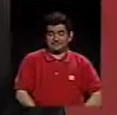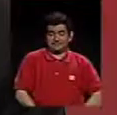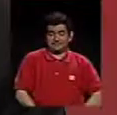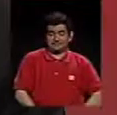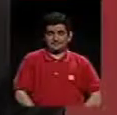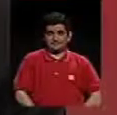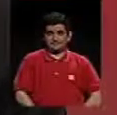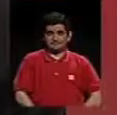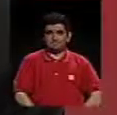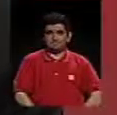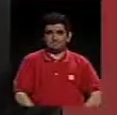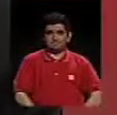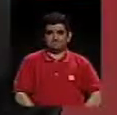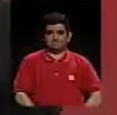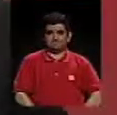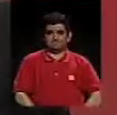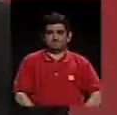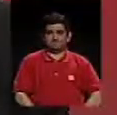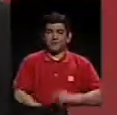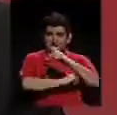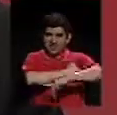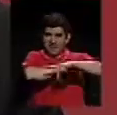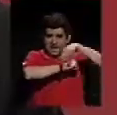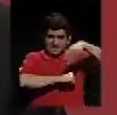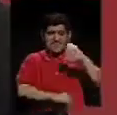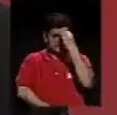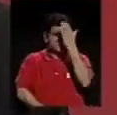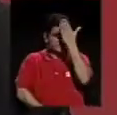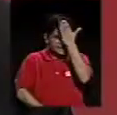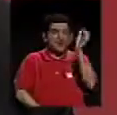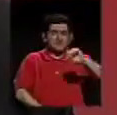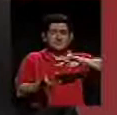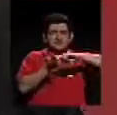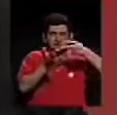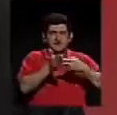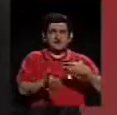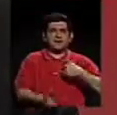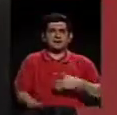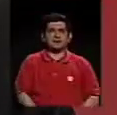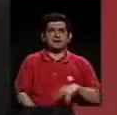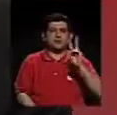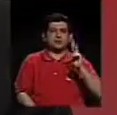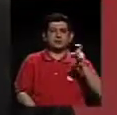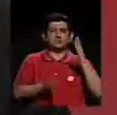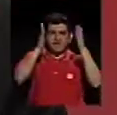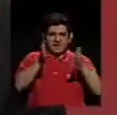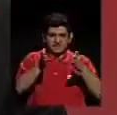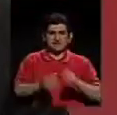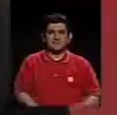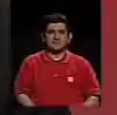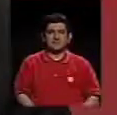que no hay duda que para el país ha sido traumático haber tenido a 2 expresidentes